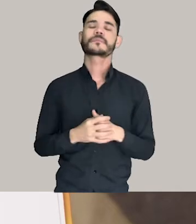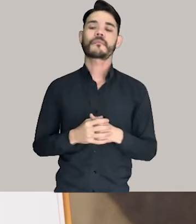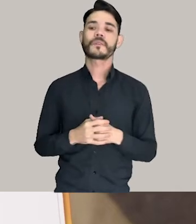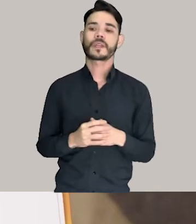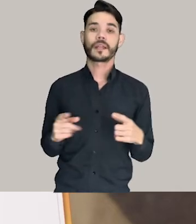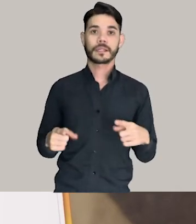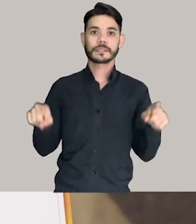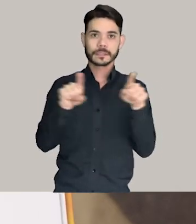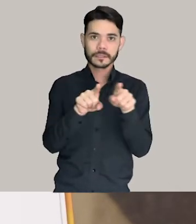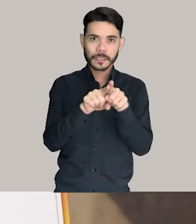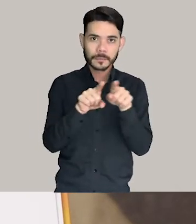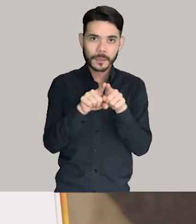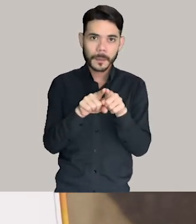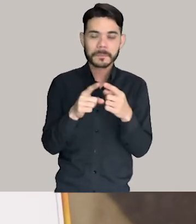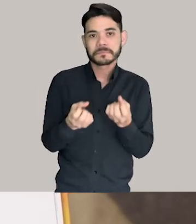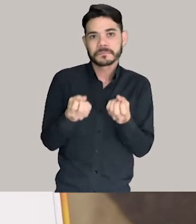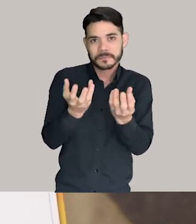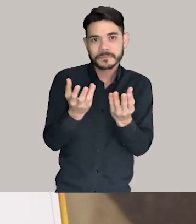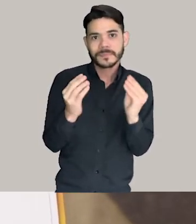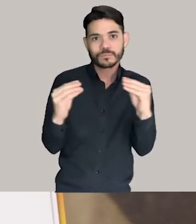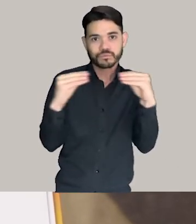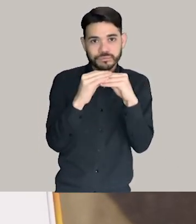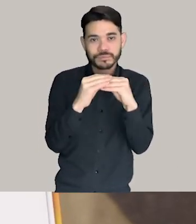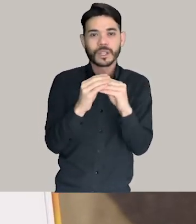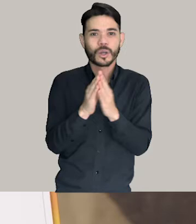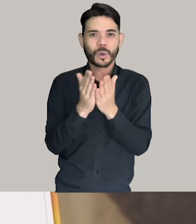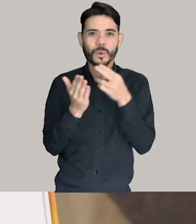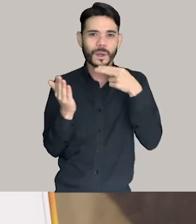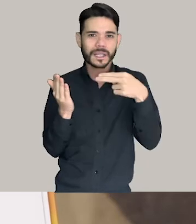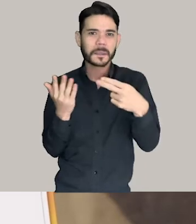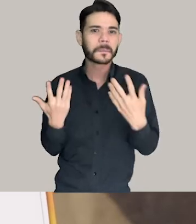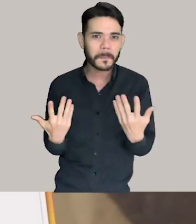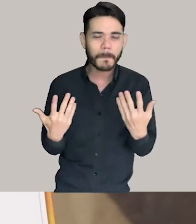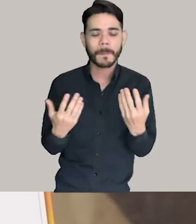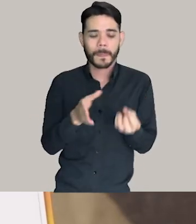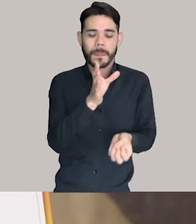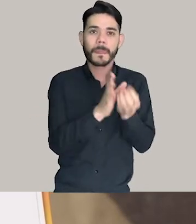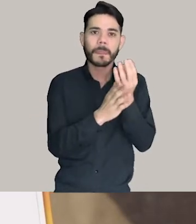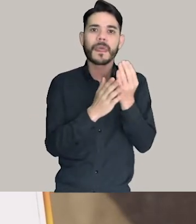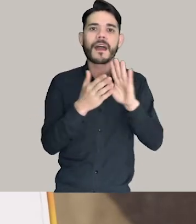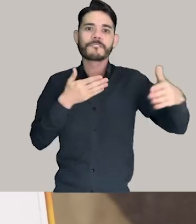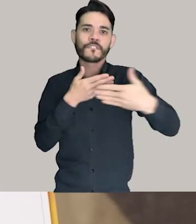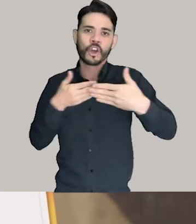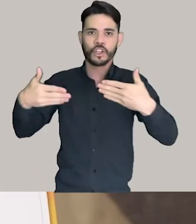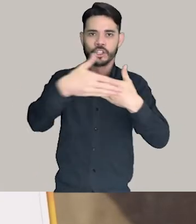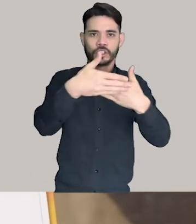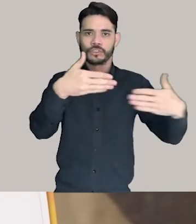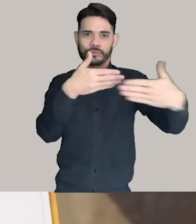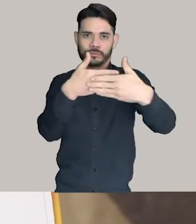Y también para la adaptación del cuento, lo que hicimos fue crear una serie de